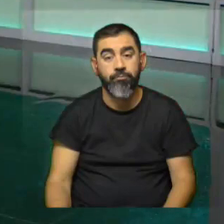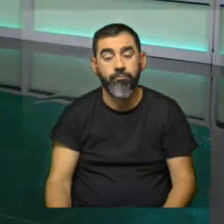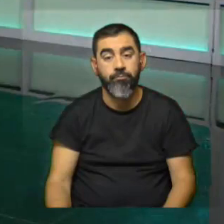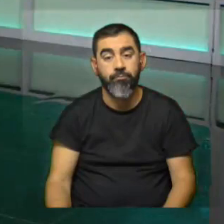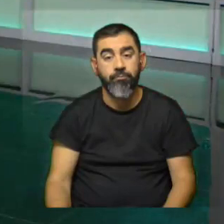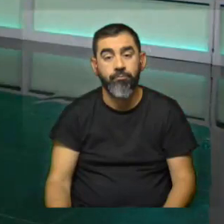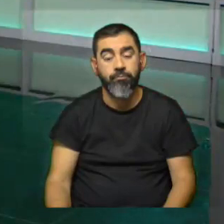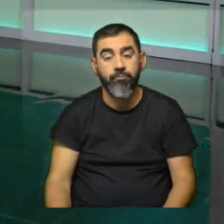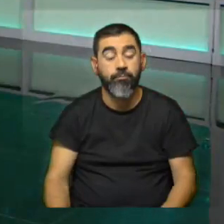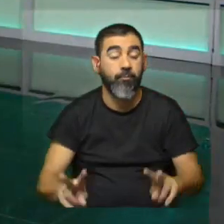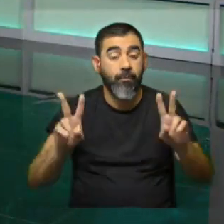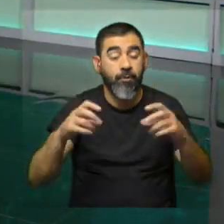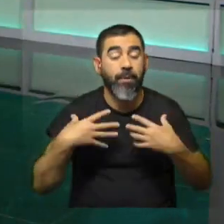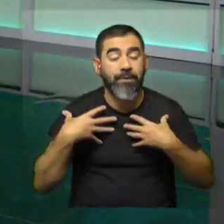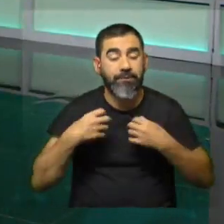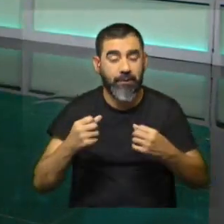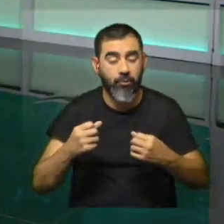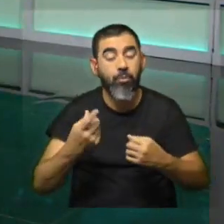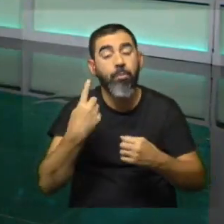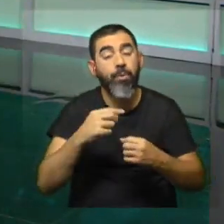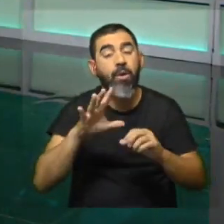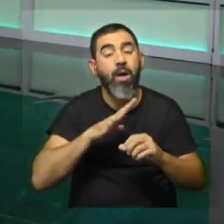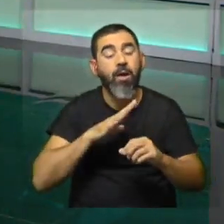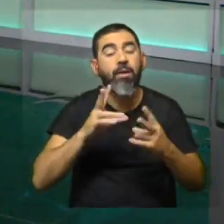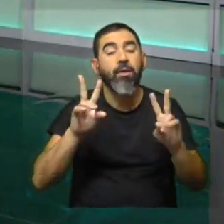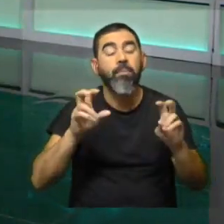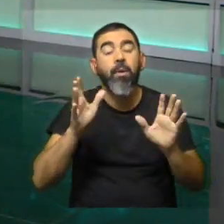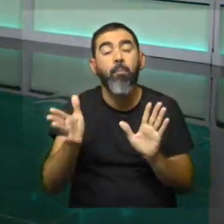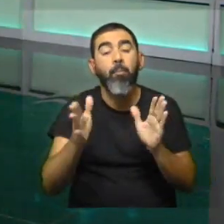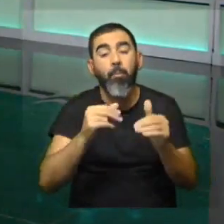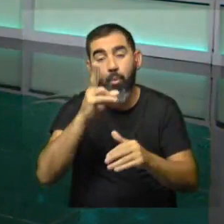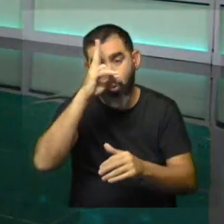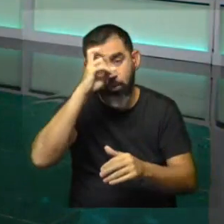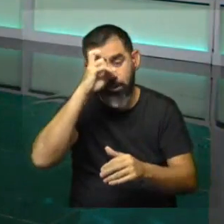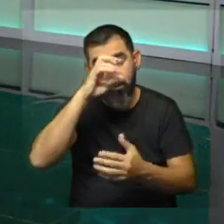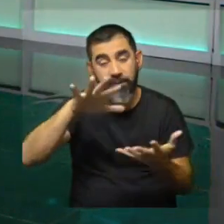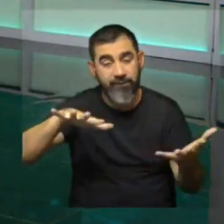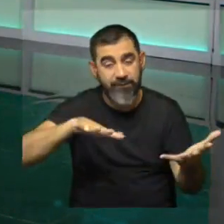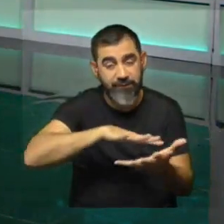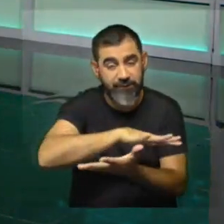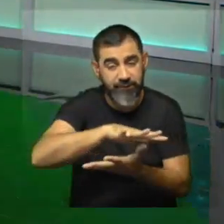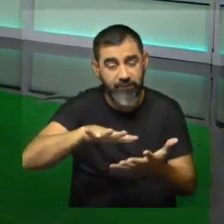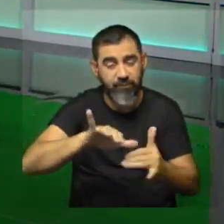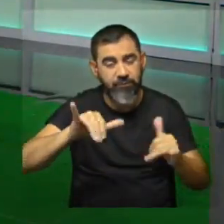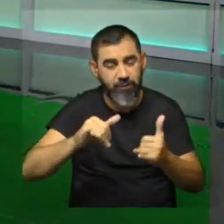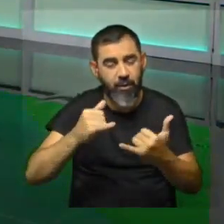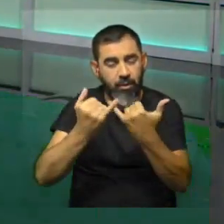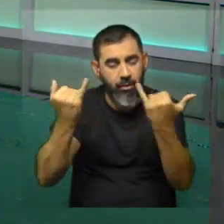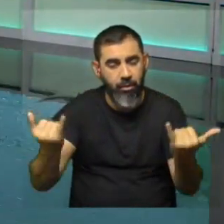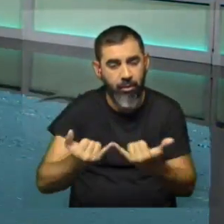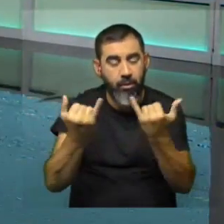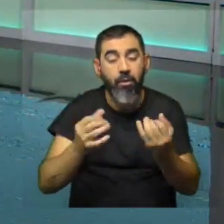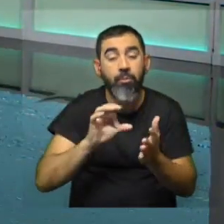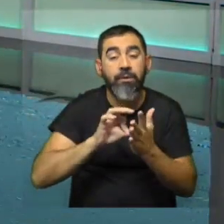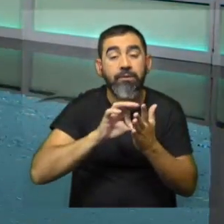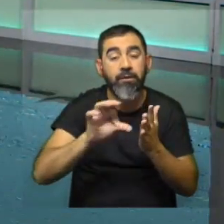Bueno, vamos a seguir en temas vinculados a la salud, pero concretamente vamos a hablar de policlínicas y una situación que se viene arrastrando desde hace ya algunos días, porque los